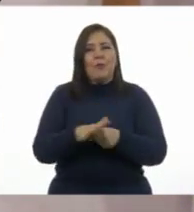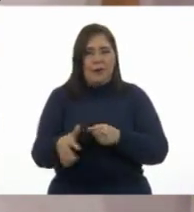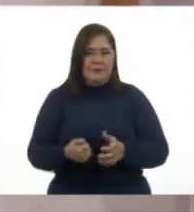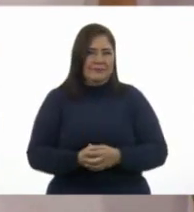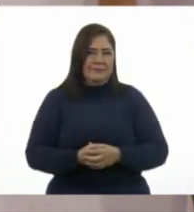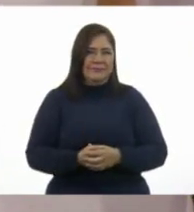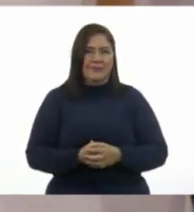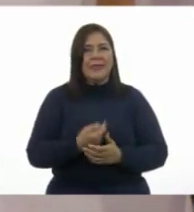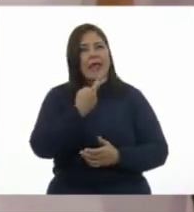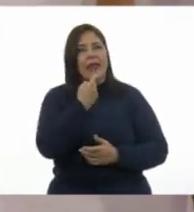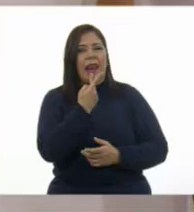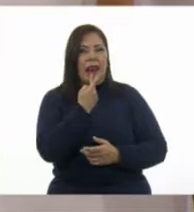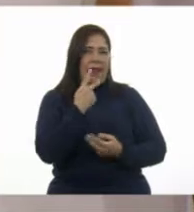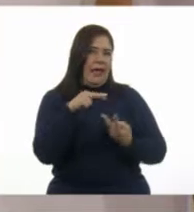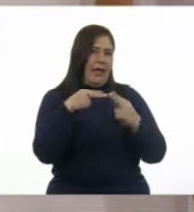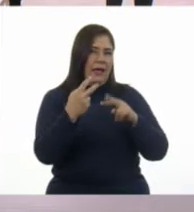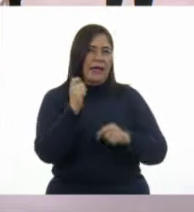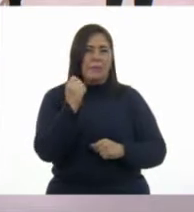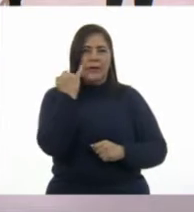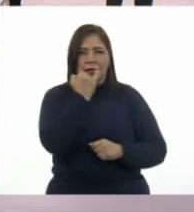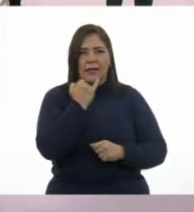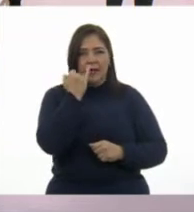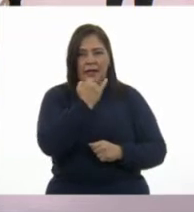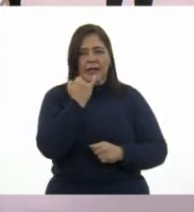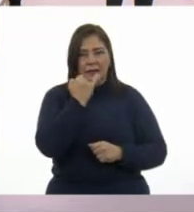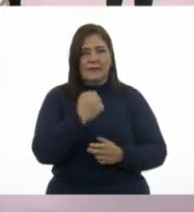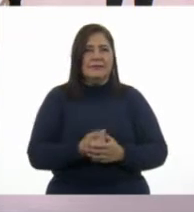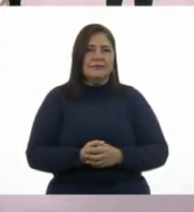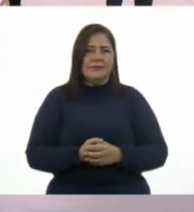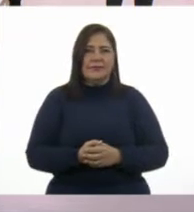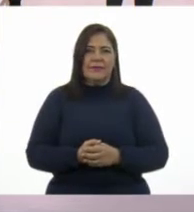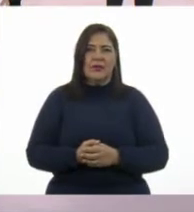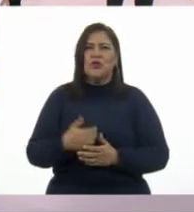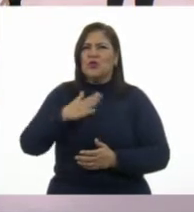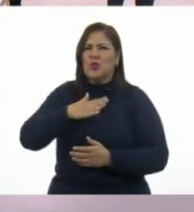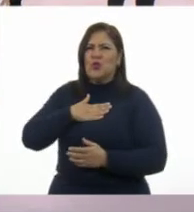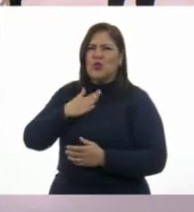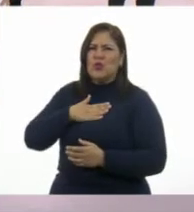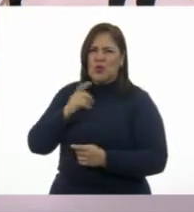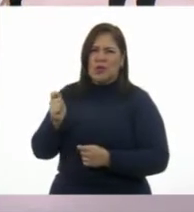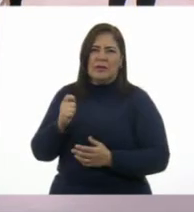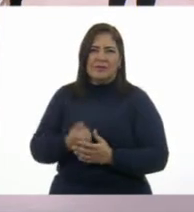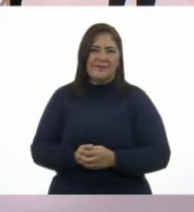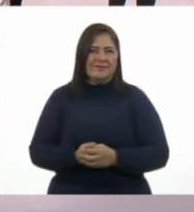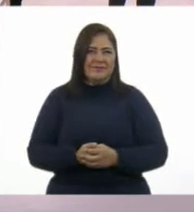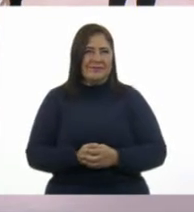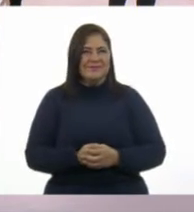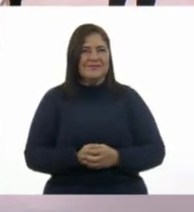Más que Miki, muérme la word. ¿Hinca, Pepe o Joñón? Yo. Joñón.